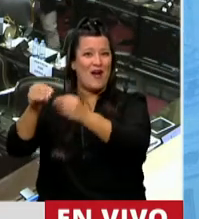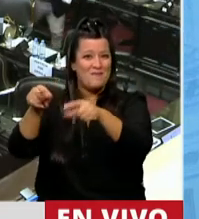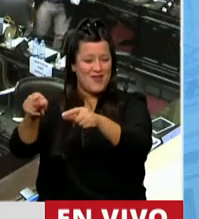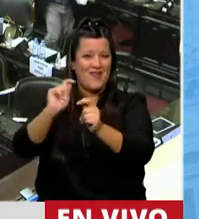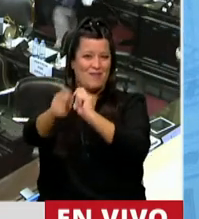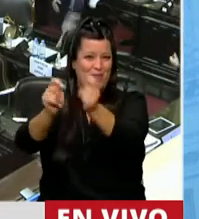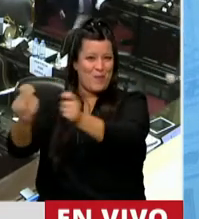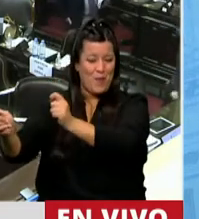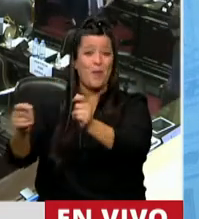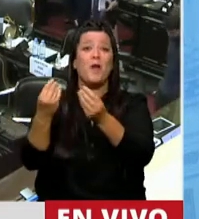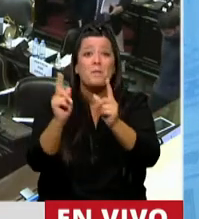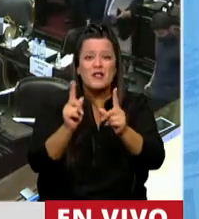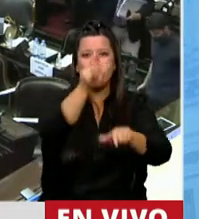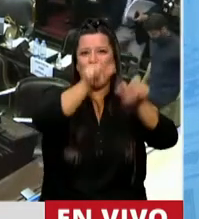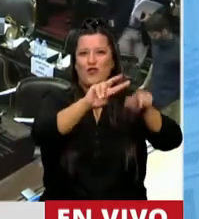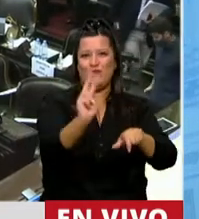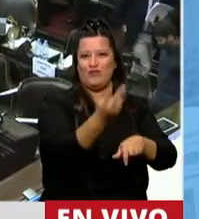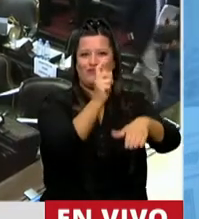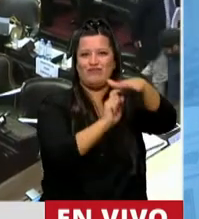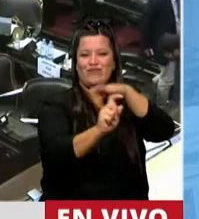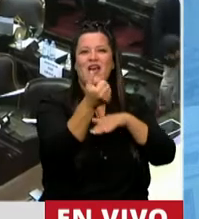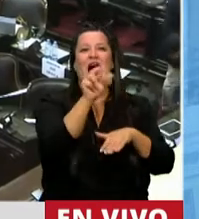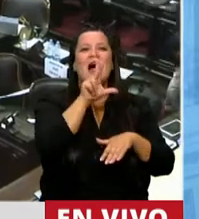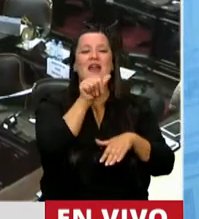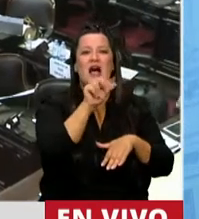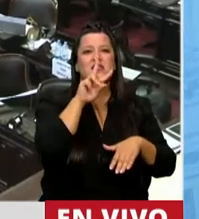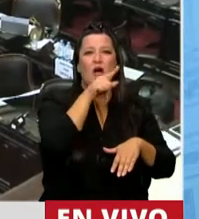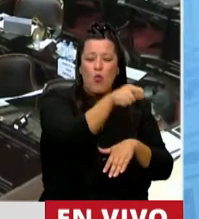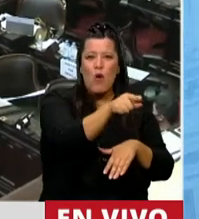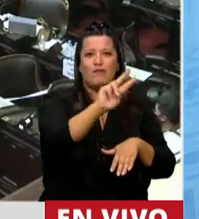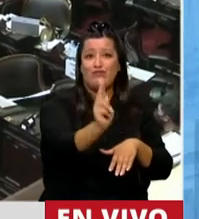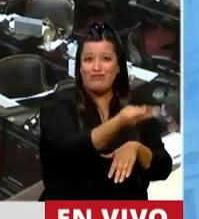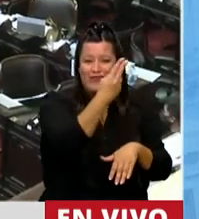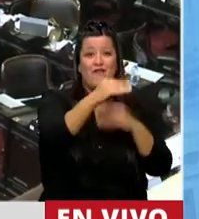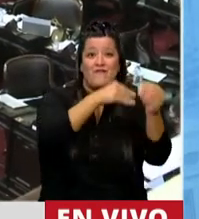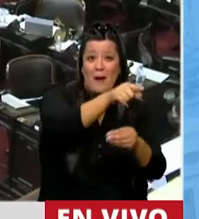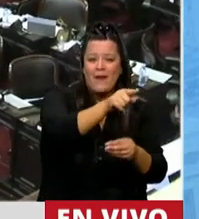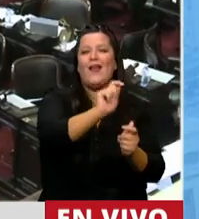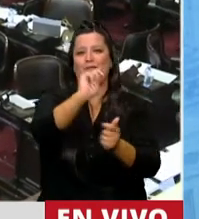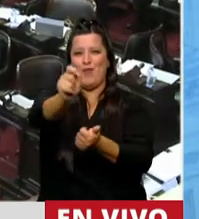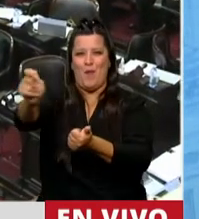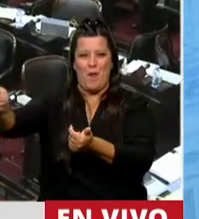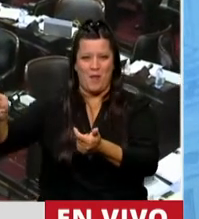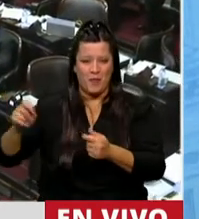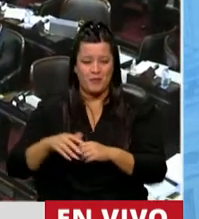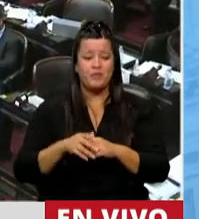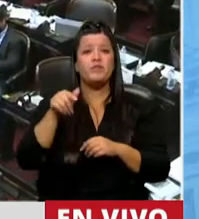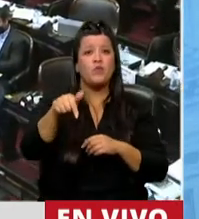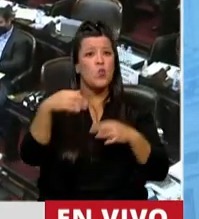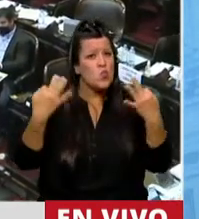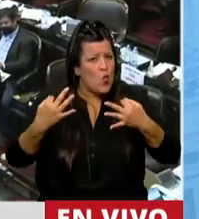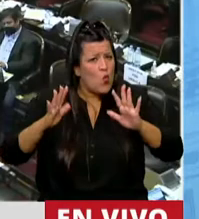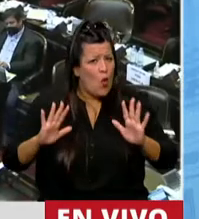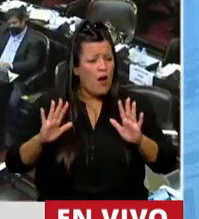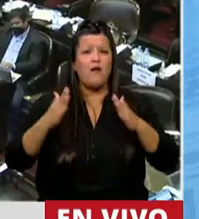tripulantes y del submarino Ara San Juan. Esta iniciativa muy buena de